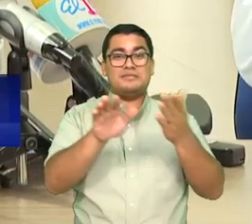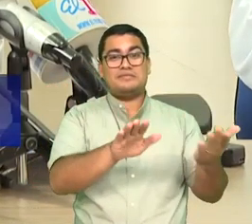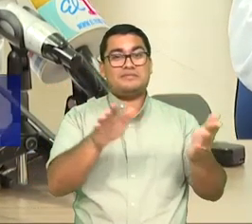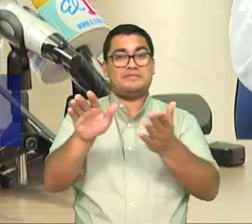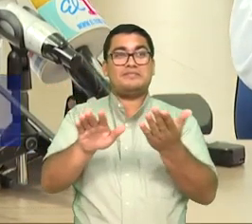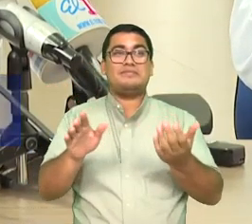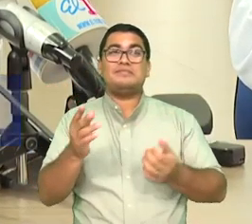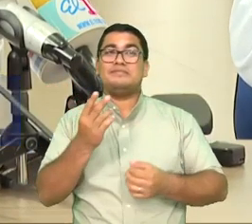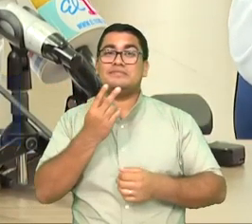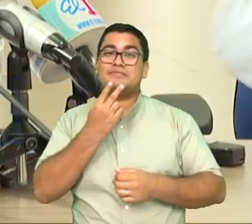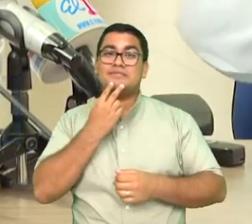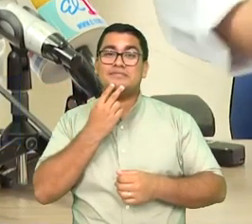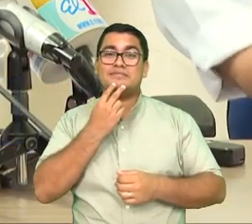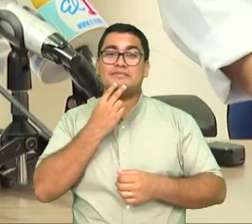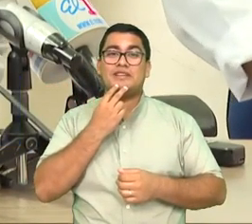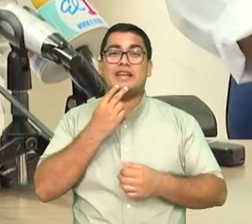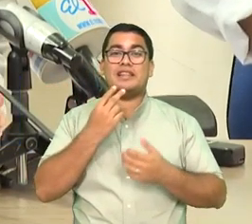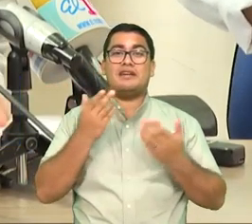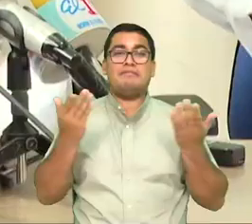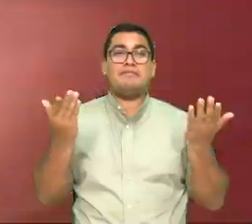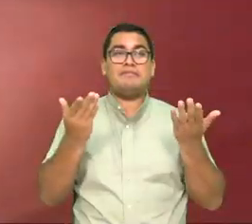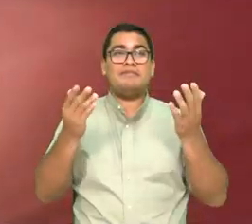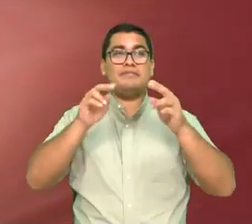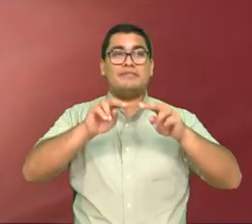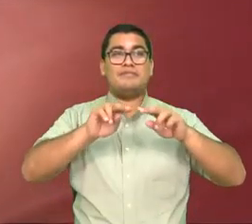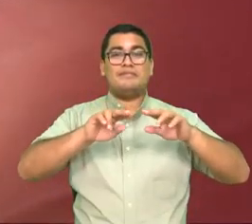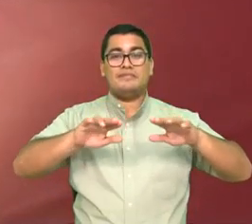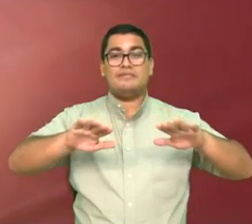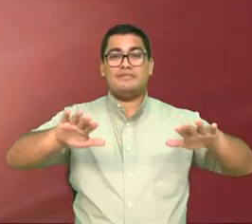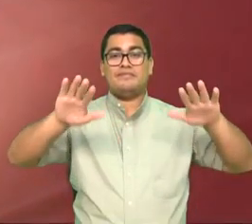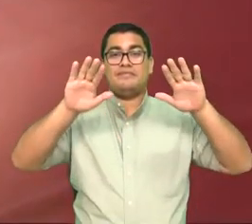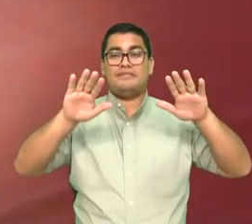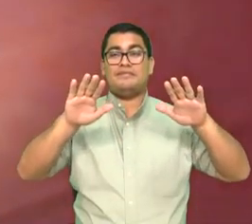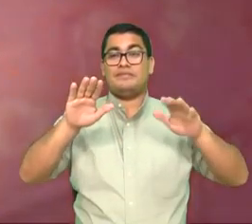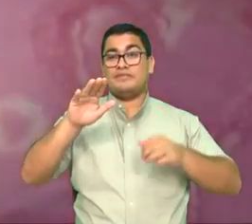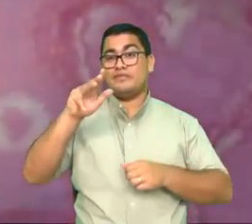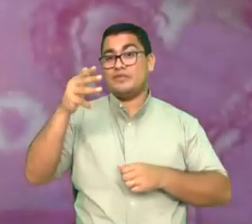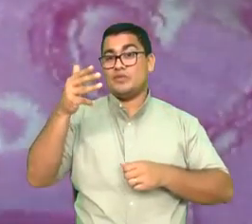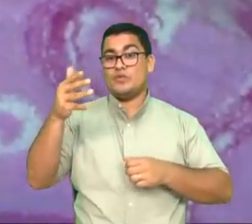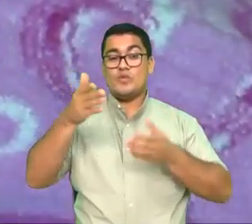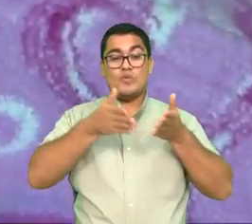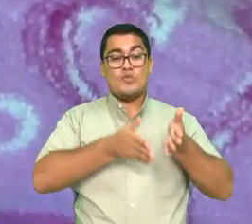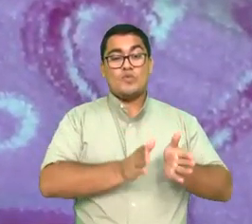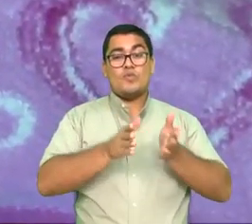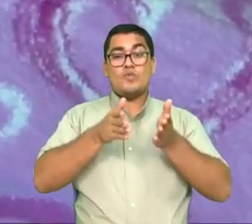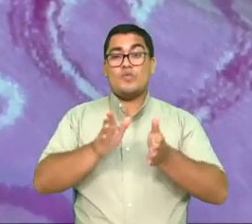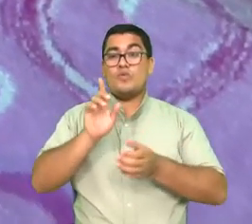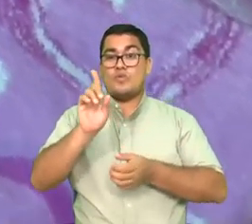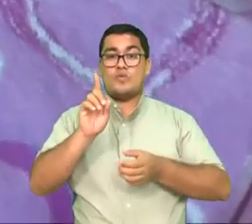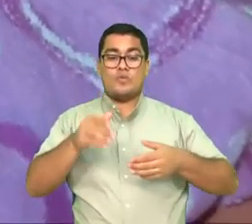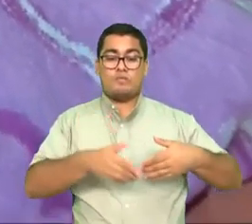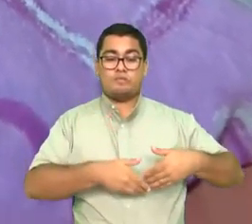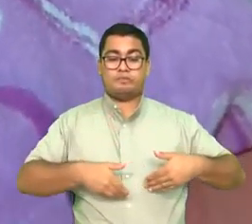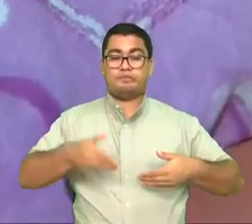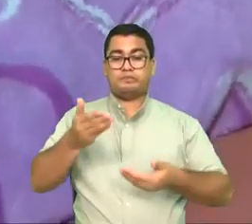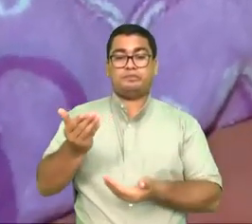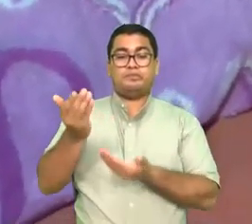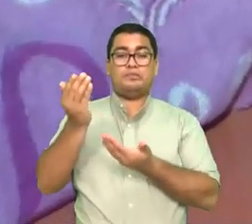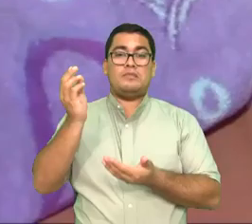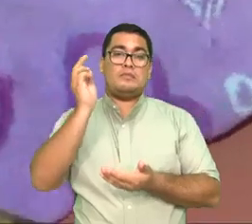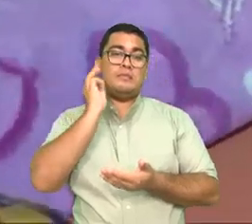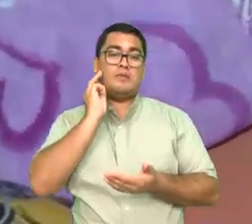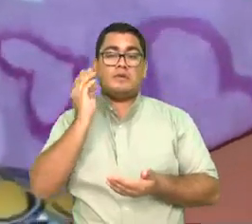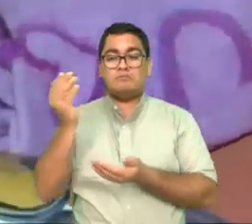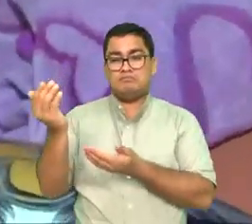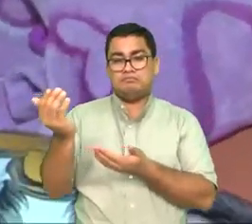fallecidas por la afectación de la naturaleza. 9 partos y una cesárea. Las mamás y sus bebés